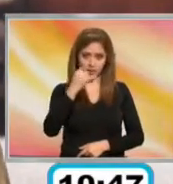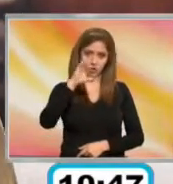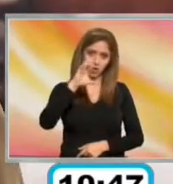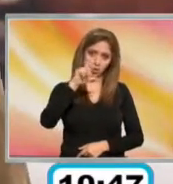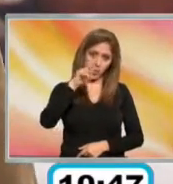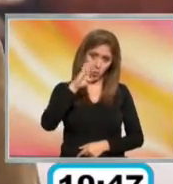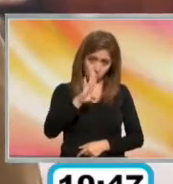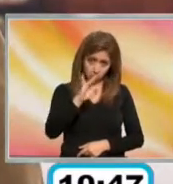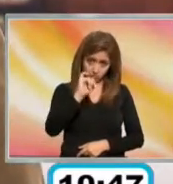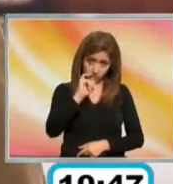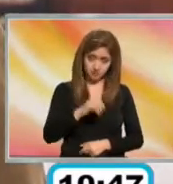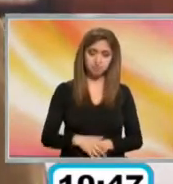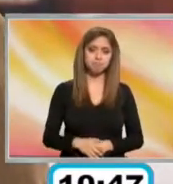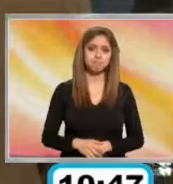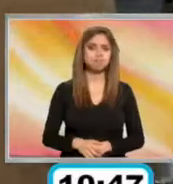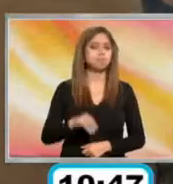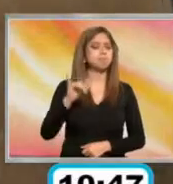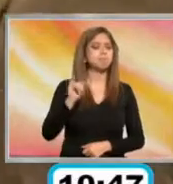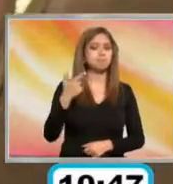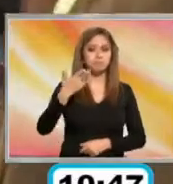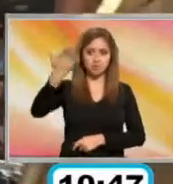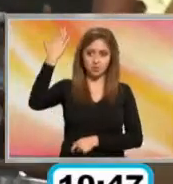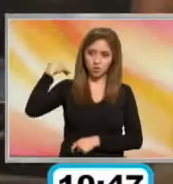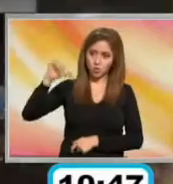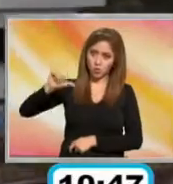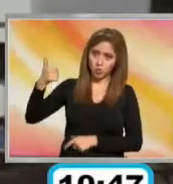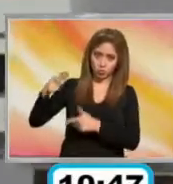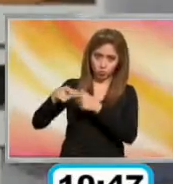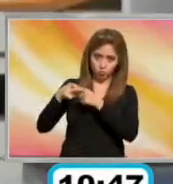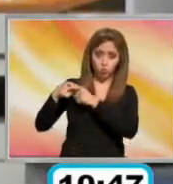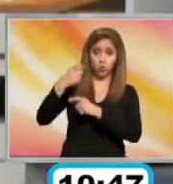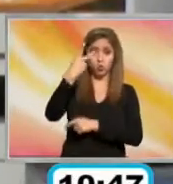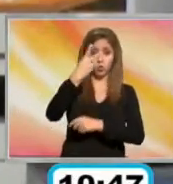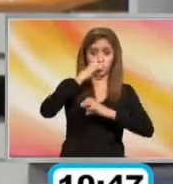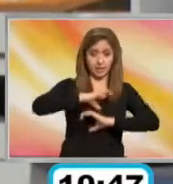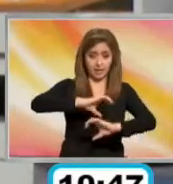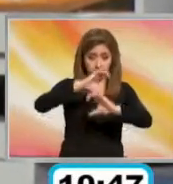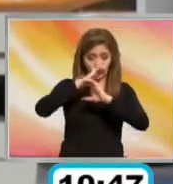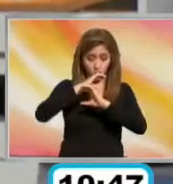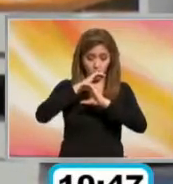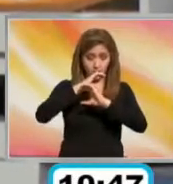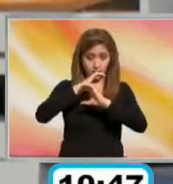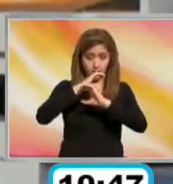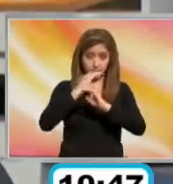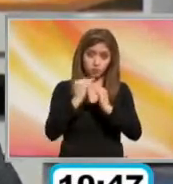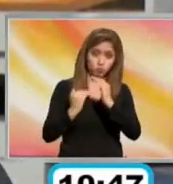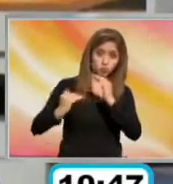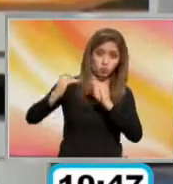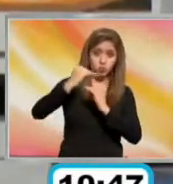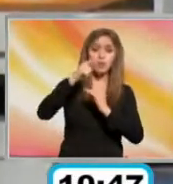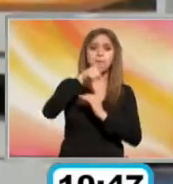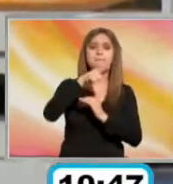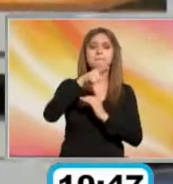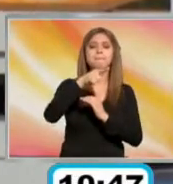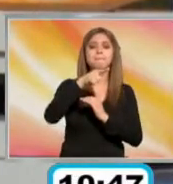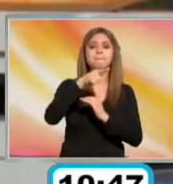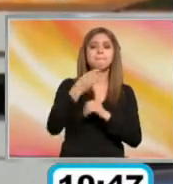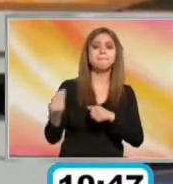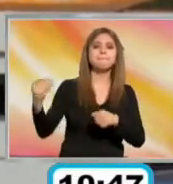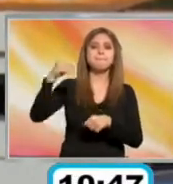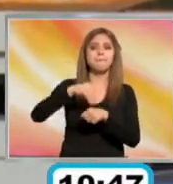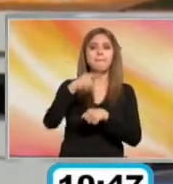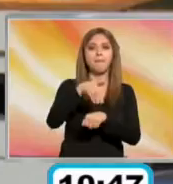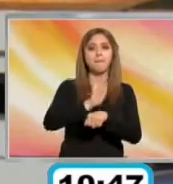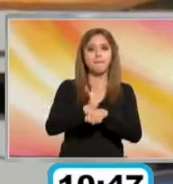bien, ¿no? Con el THC nos fue muy bien. Colocamos 2 canciones como parte del soundtrack de